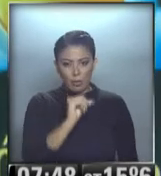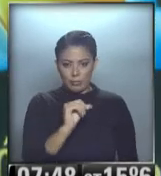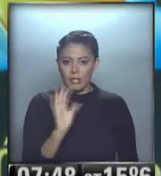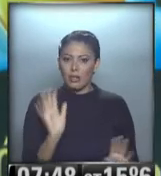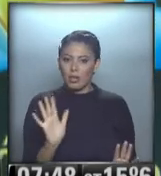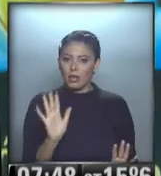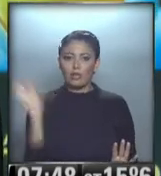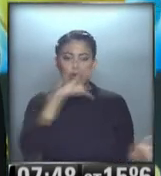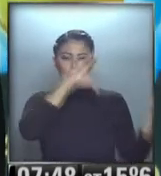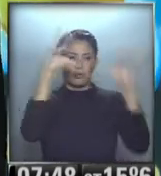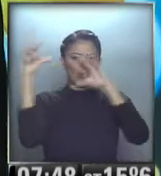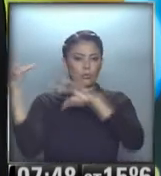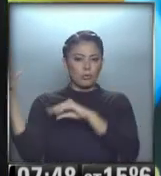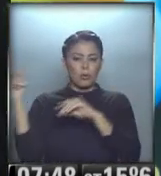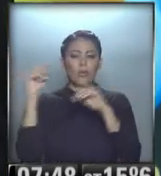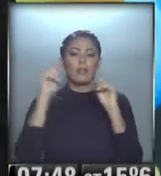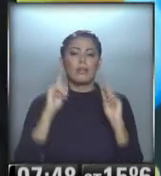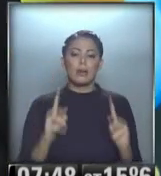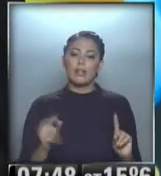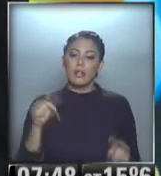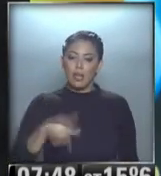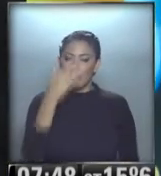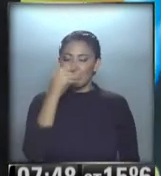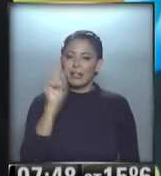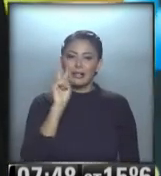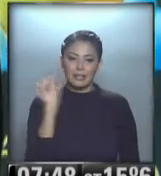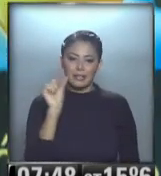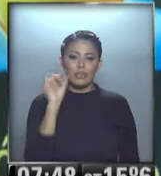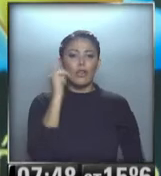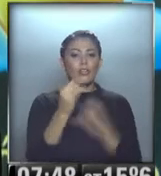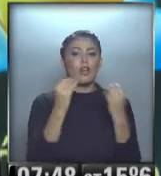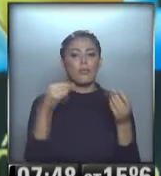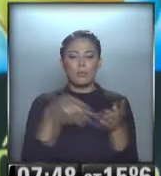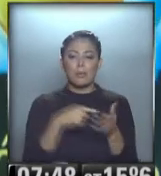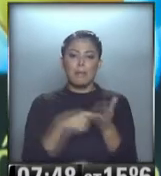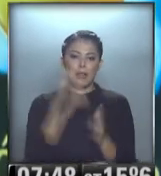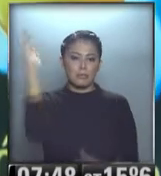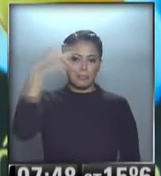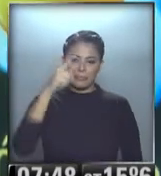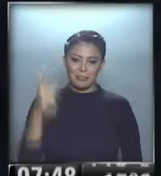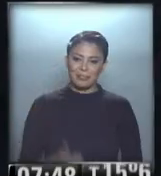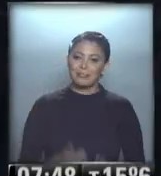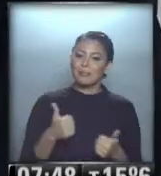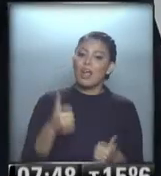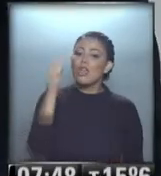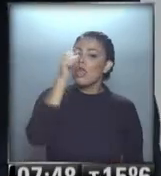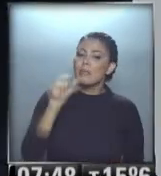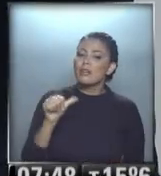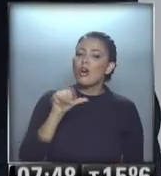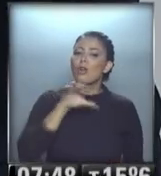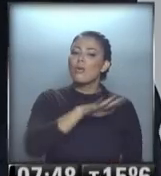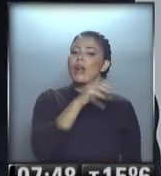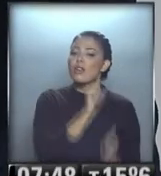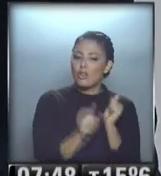completamente cubierto, con muchísima cantidad de nubes. Lo vamos a ver en un ratito el extendido para Buenos Aires, pero no va a llover el fin de semana. Bueno, y el domingo, en